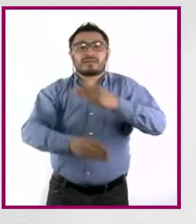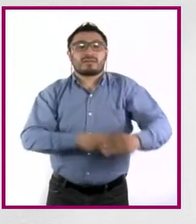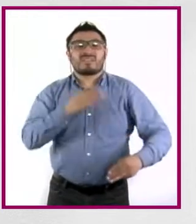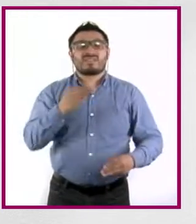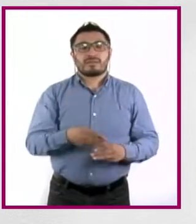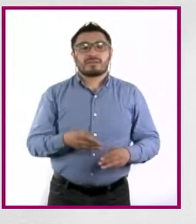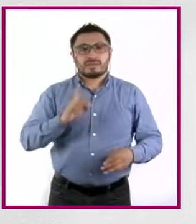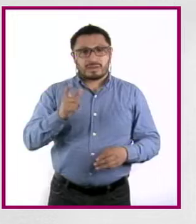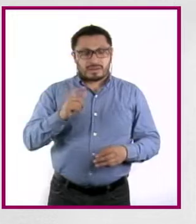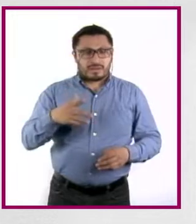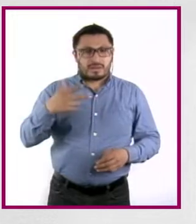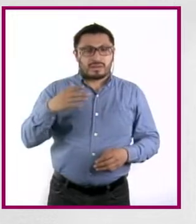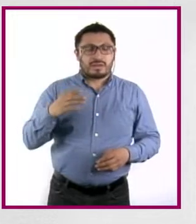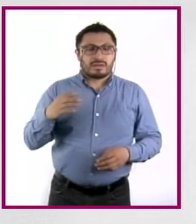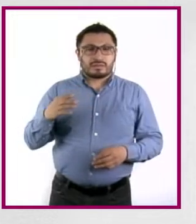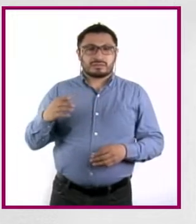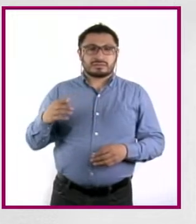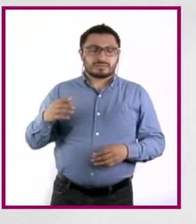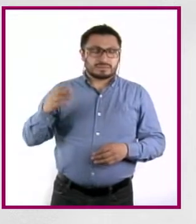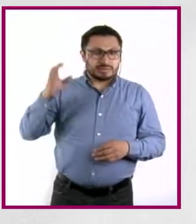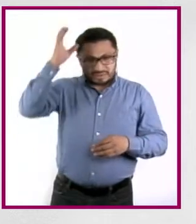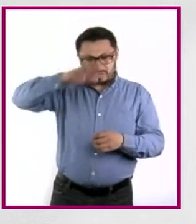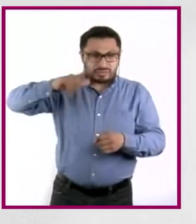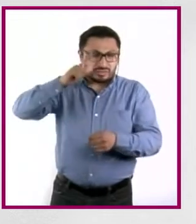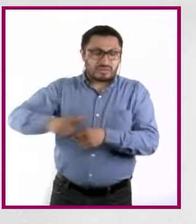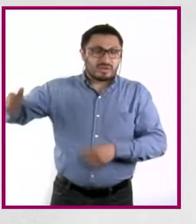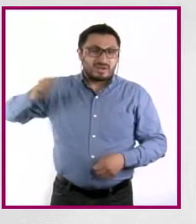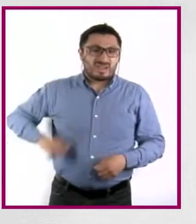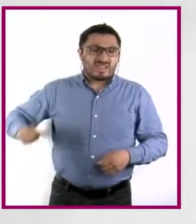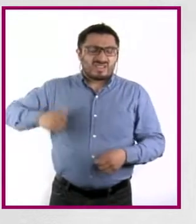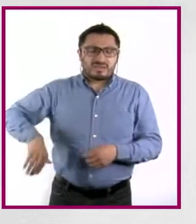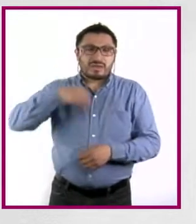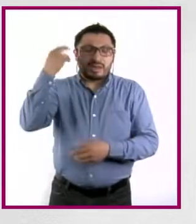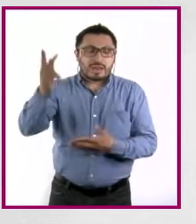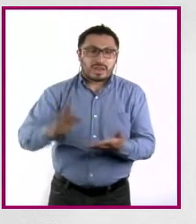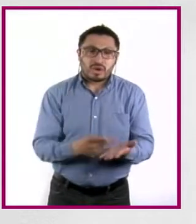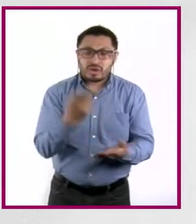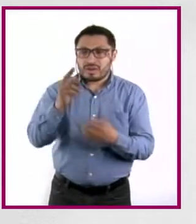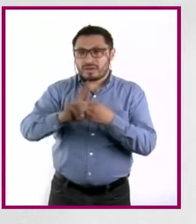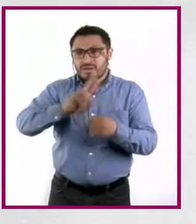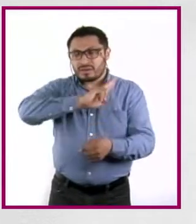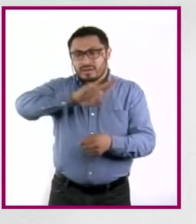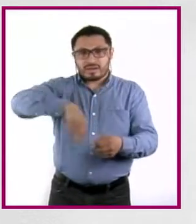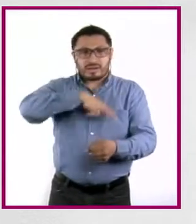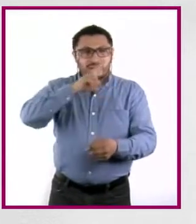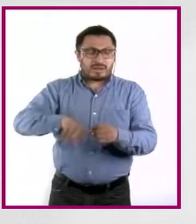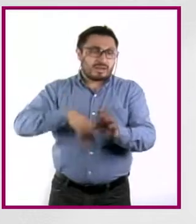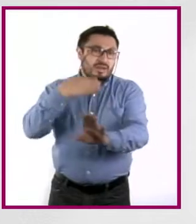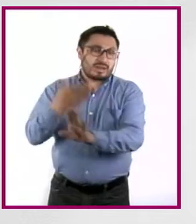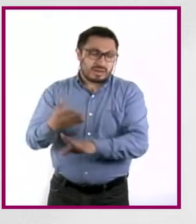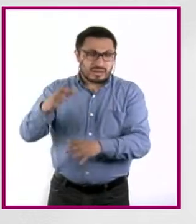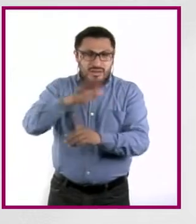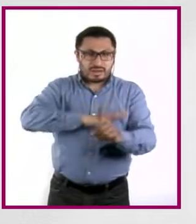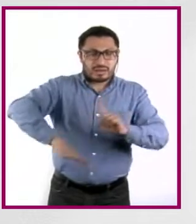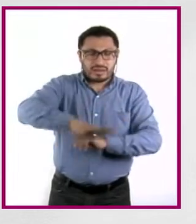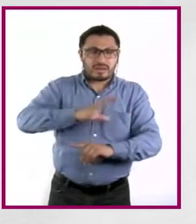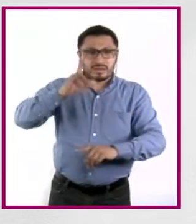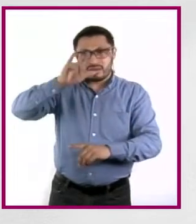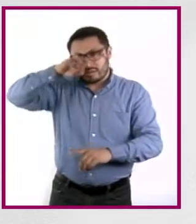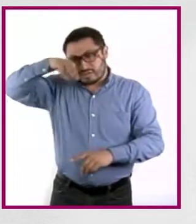en términos políticos, nos separamos como nación, que no fue tan rápido, llevó su tiempo, llevaron unas guerras muy cruentas.